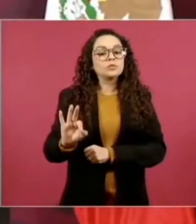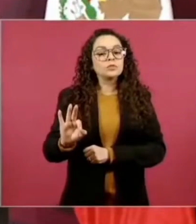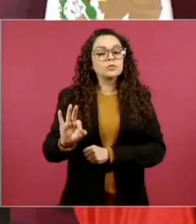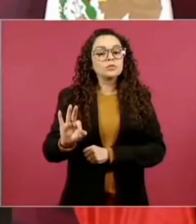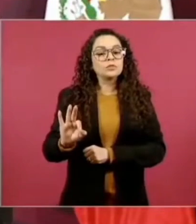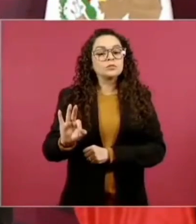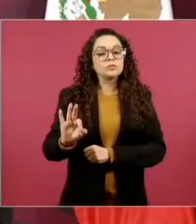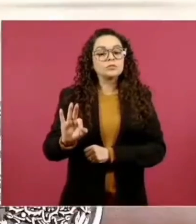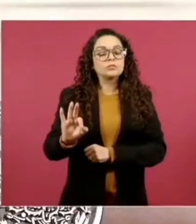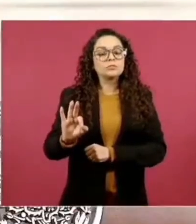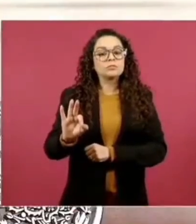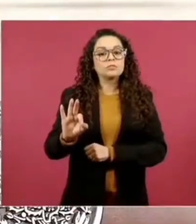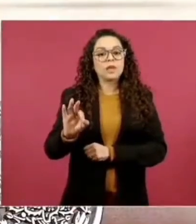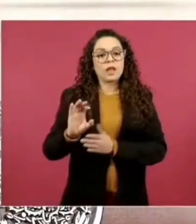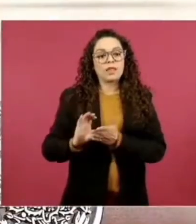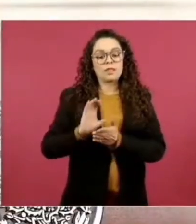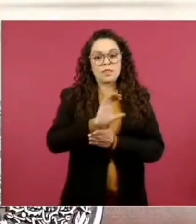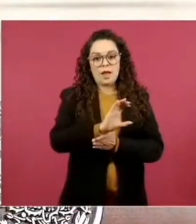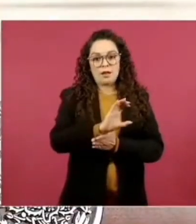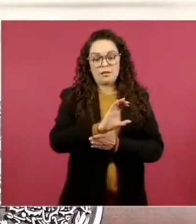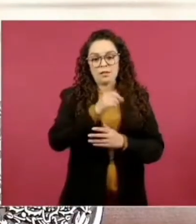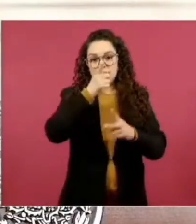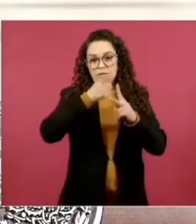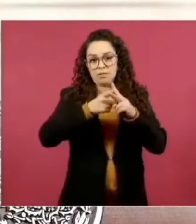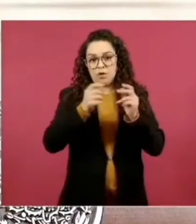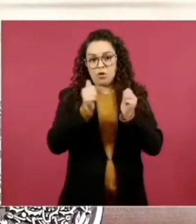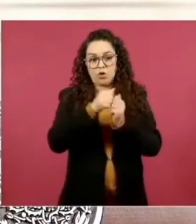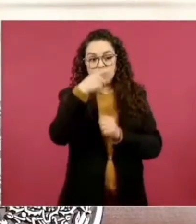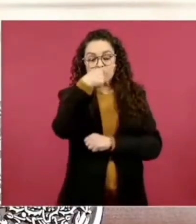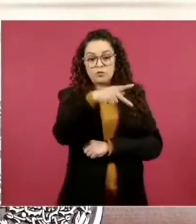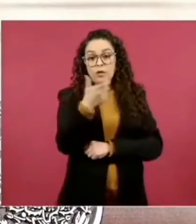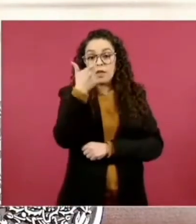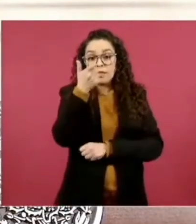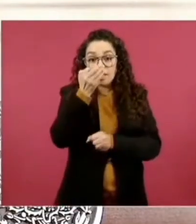de su sueldo de cuando se retira.